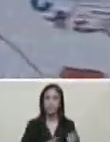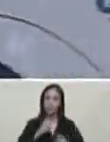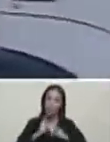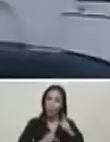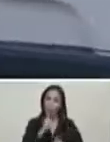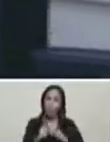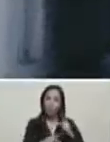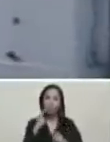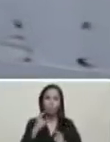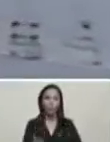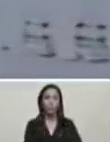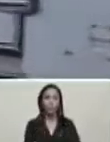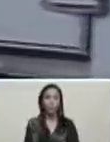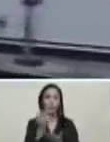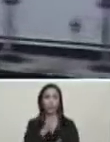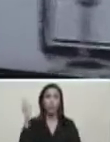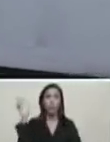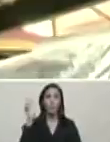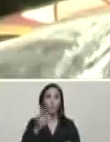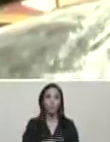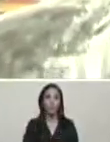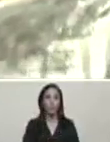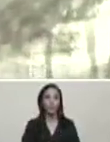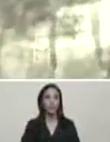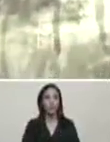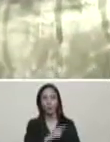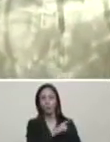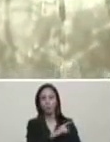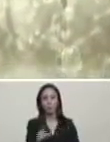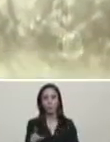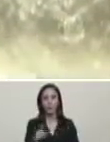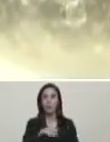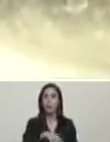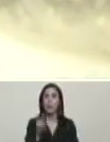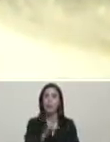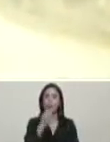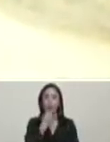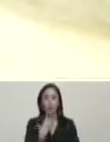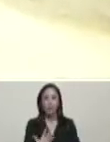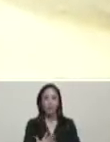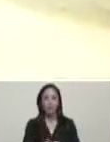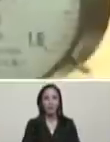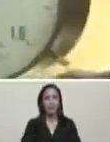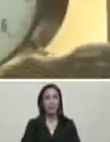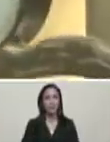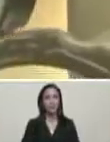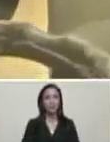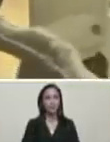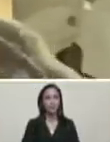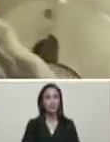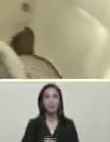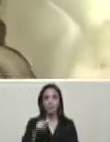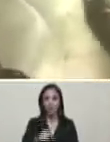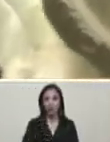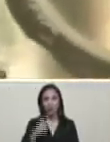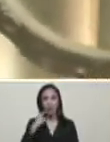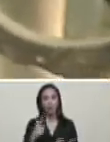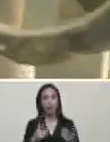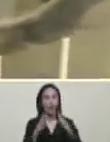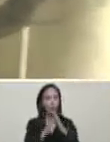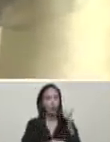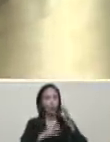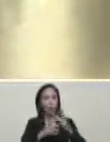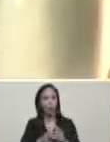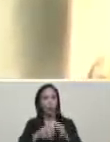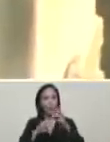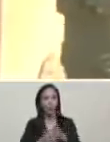prosperidad. ¡Cúmplase Venezuela! ¡Venezuela bella! Aquí tenemos el arpa, el cuatro y